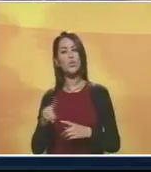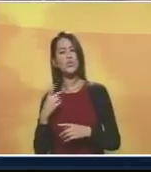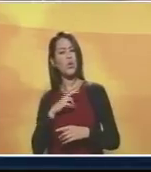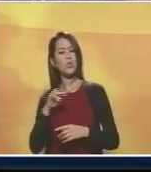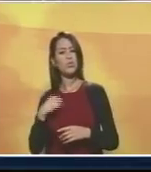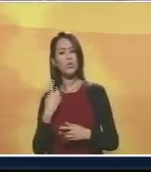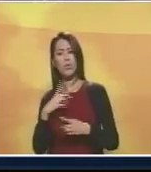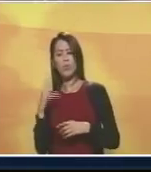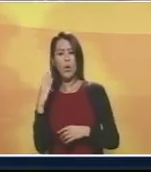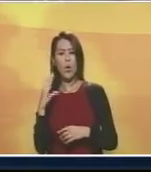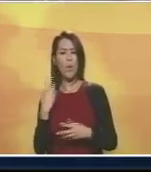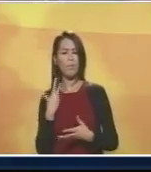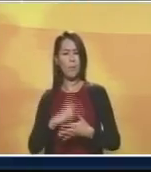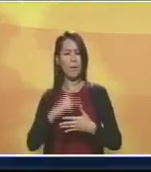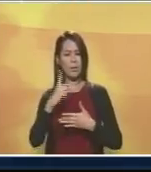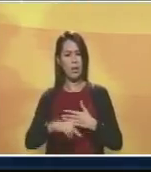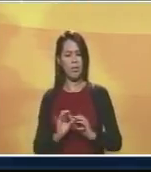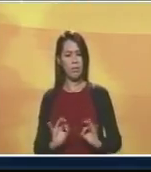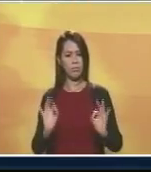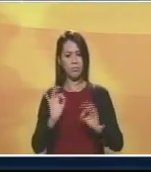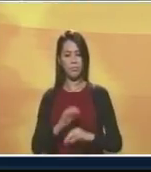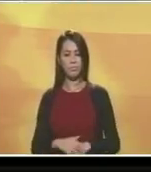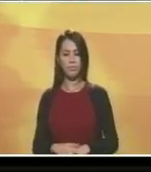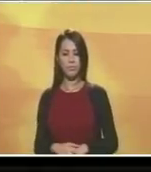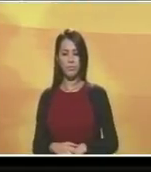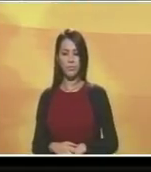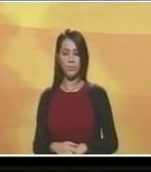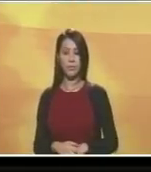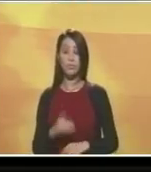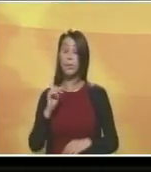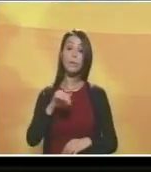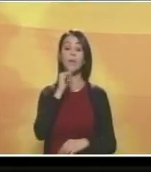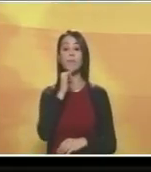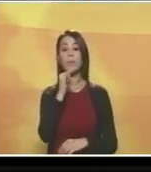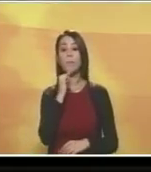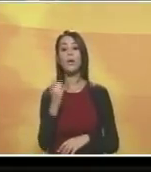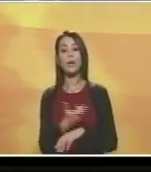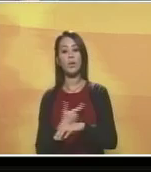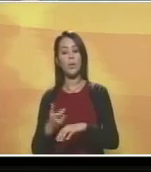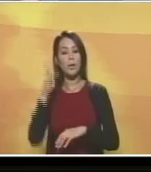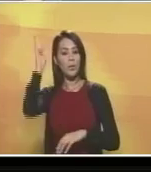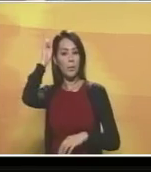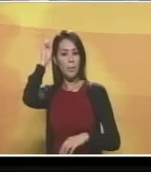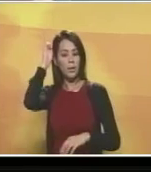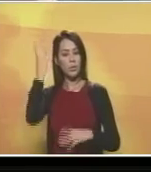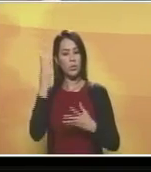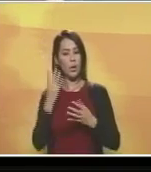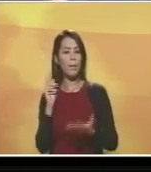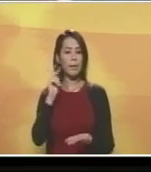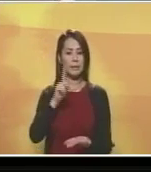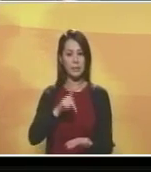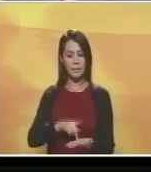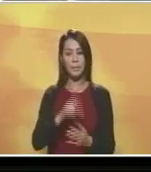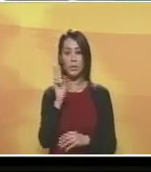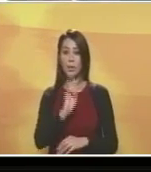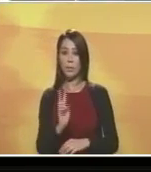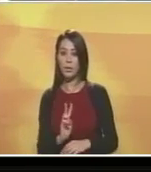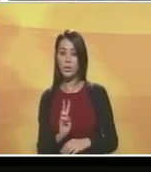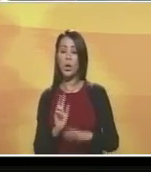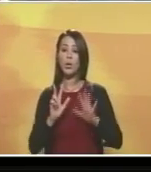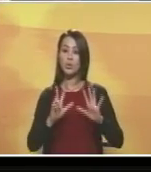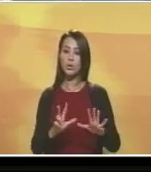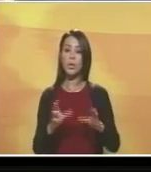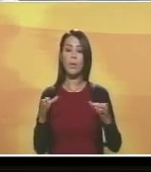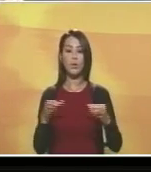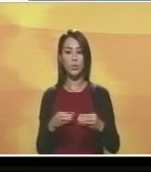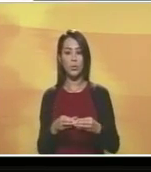preparando algo en ese sentido. En la declaración también indicaron que el gobierno de Perú reconsideró la participación de Venezuela en la 8ª Cumbre